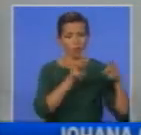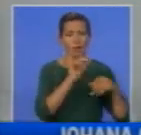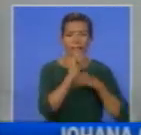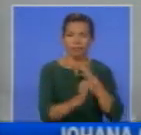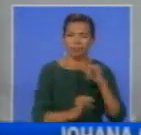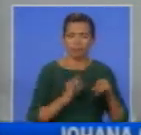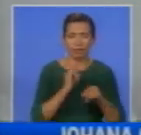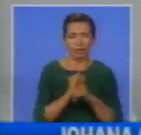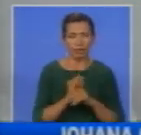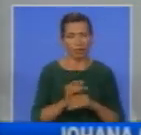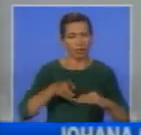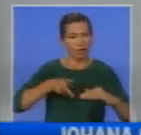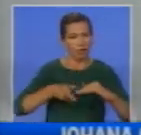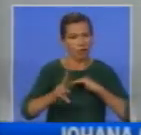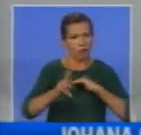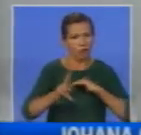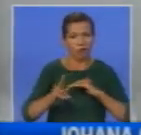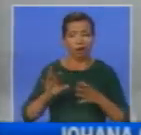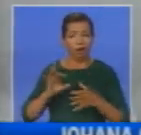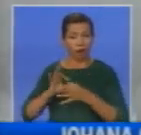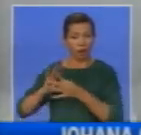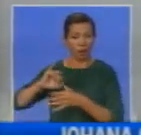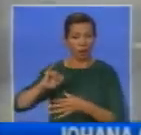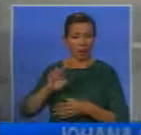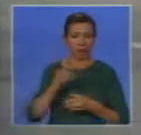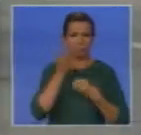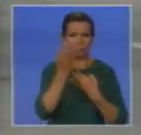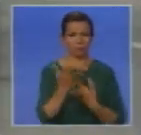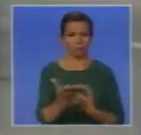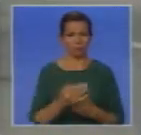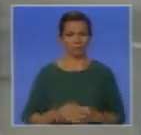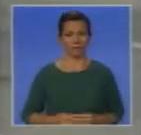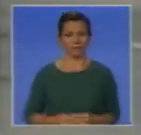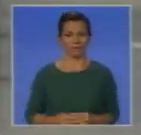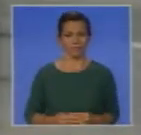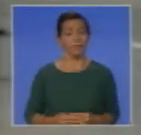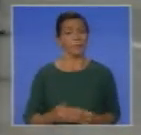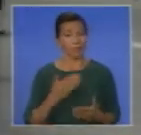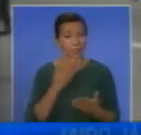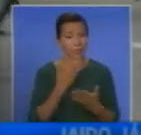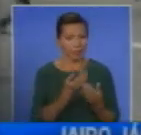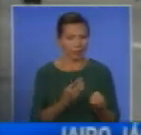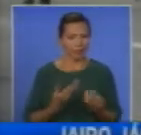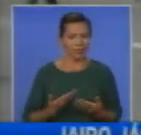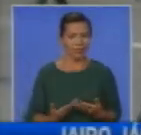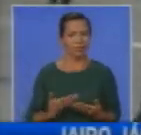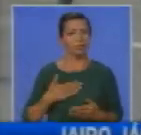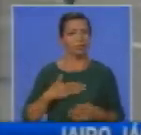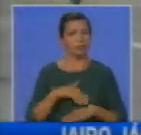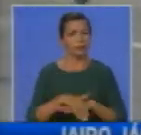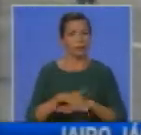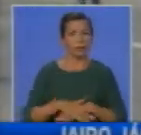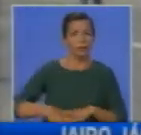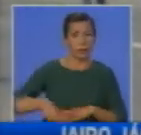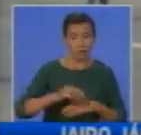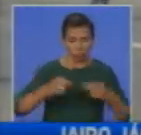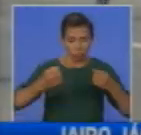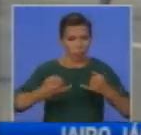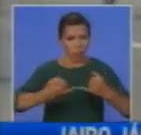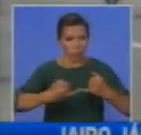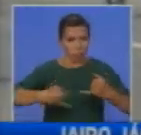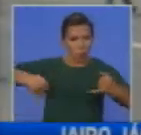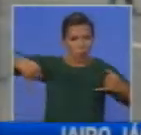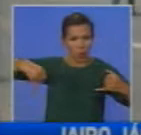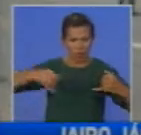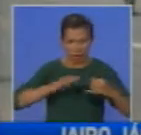está nuestro compañero Jairo Jácome con un informe. Gracias, Johanna. Amigos televidentes, buenas tardes. En efecto, aquí en el límite internacional todo